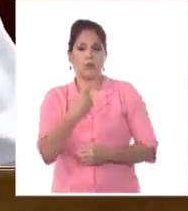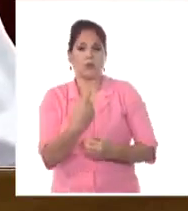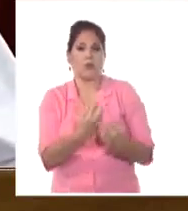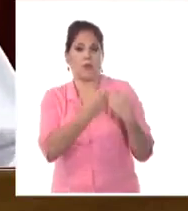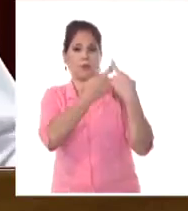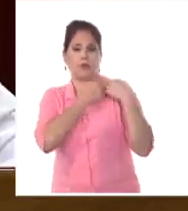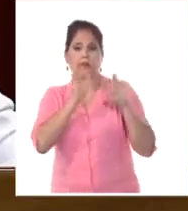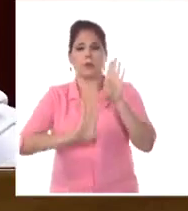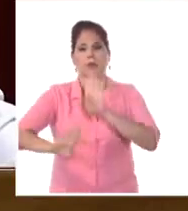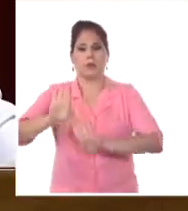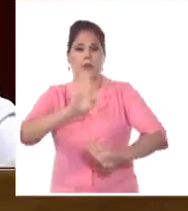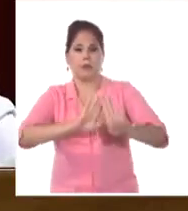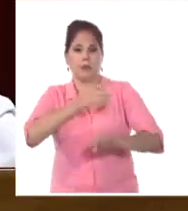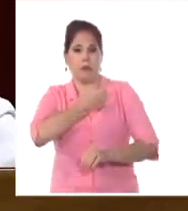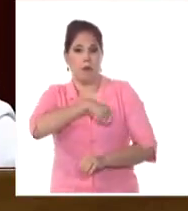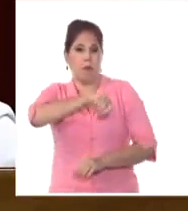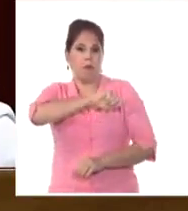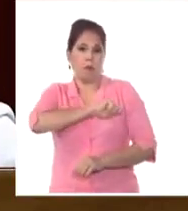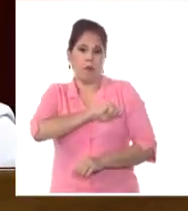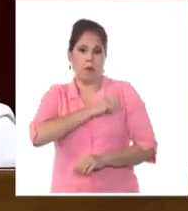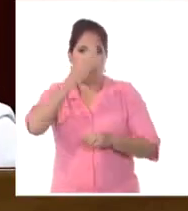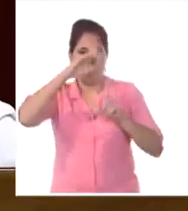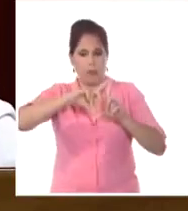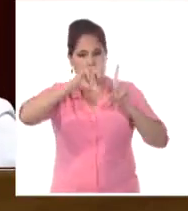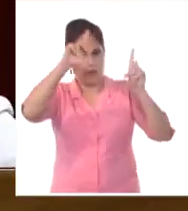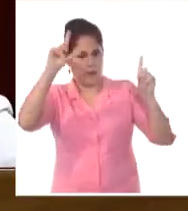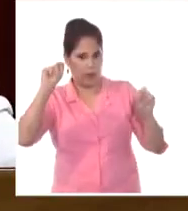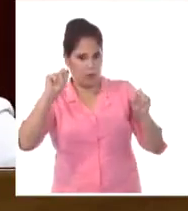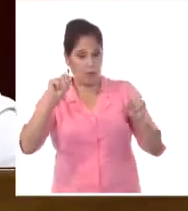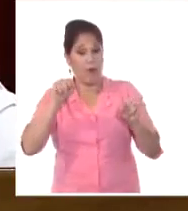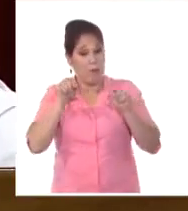de defender al precio que sea necesario.